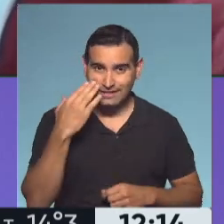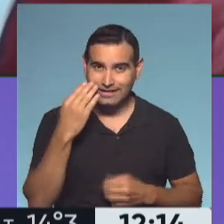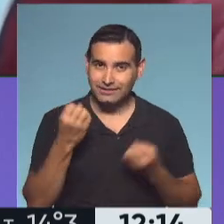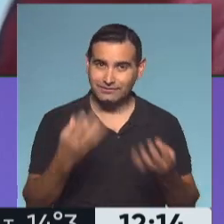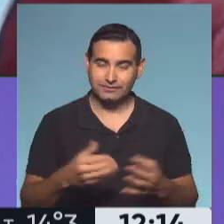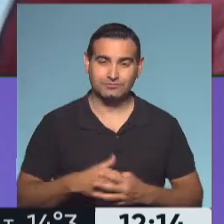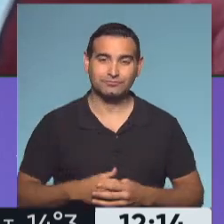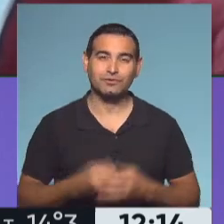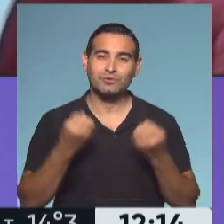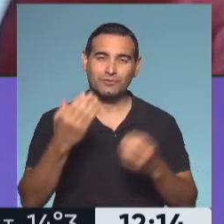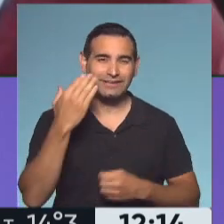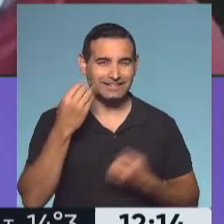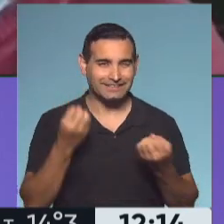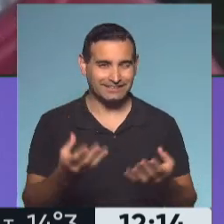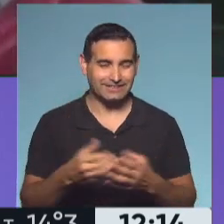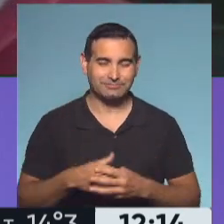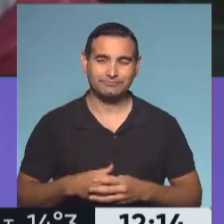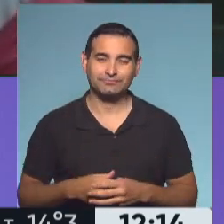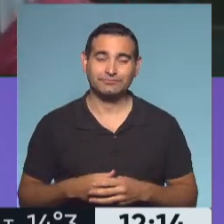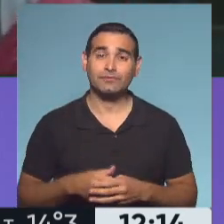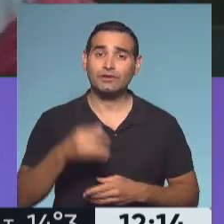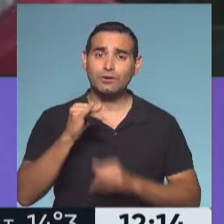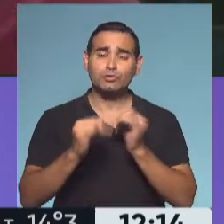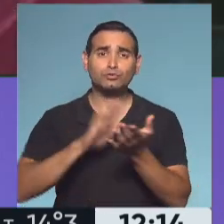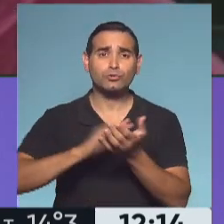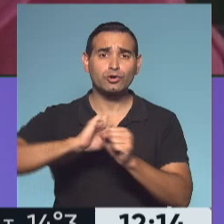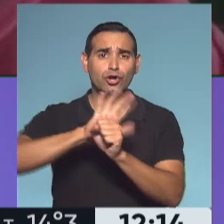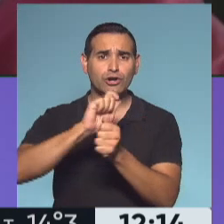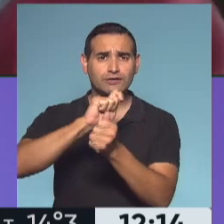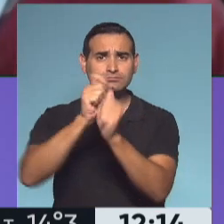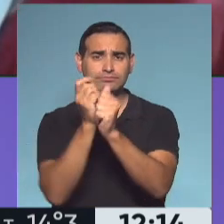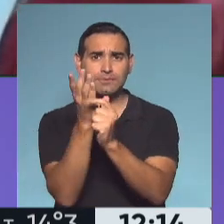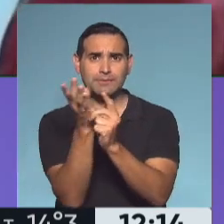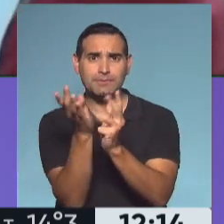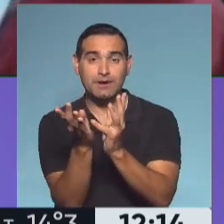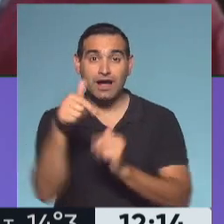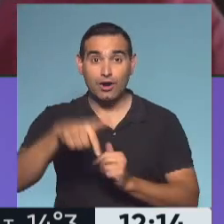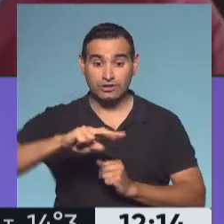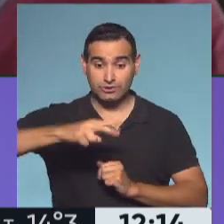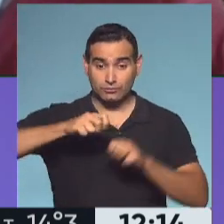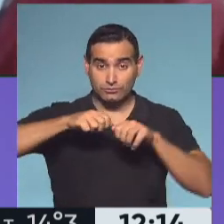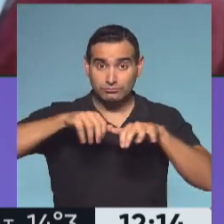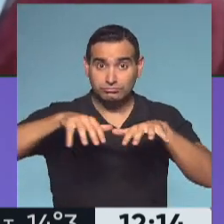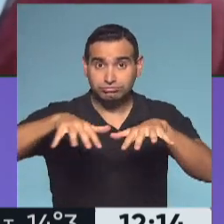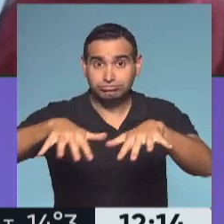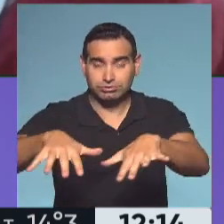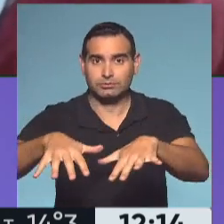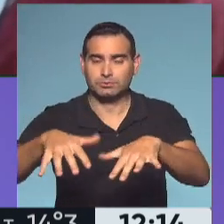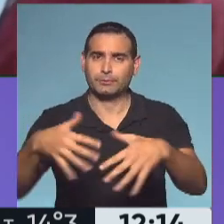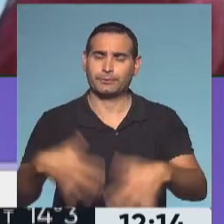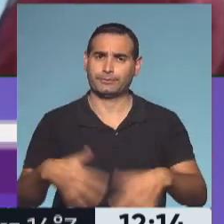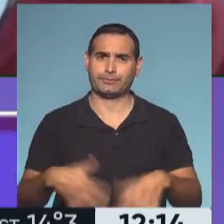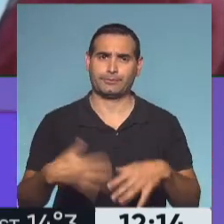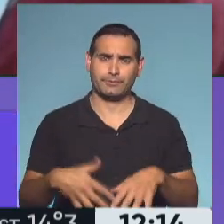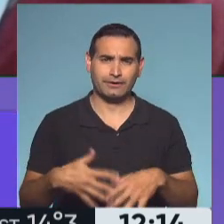va? Buenas tardes, ¿qué tal? ¿Cómo Bueno, les va? bueno, estamos hablando de las nuevas variantes y esta segunda ola decía, ha